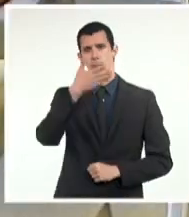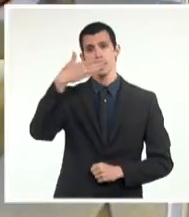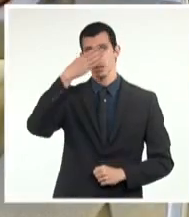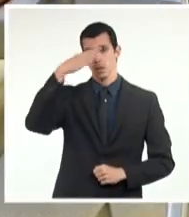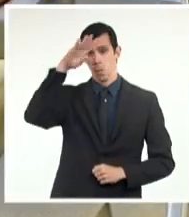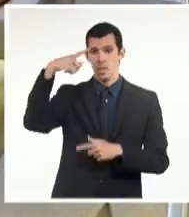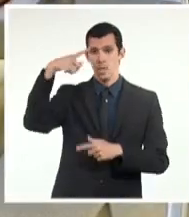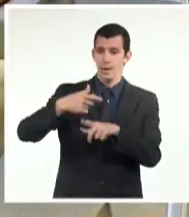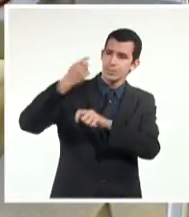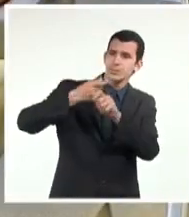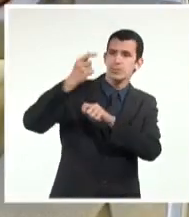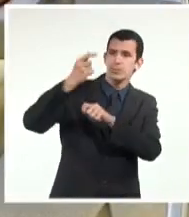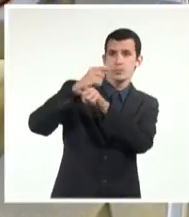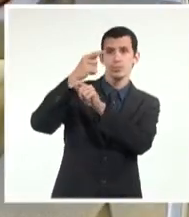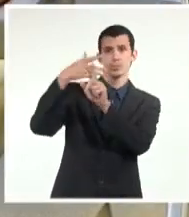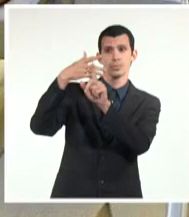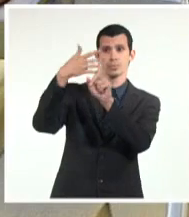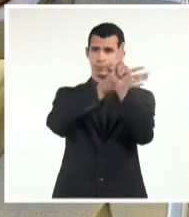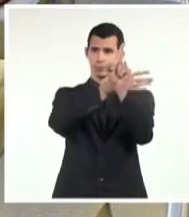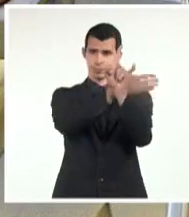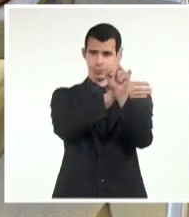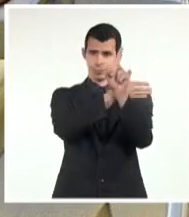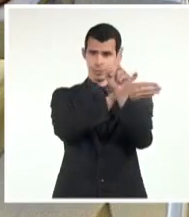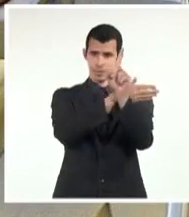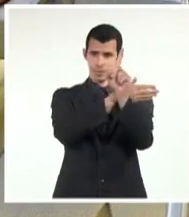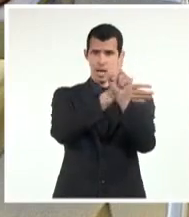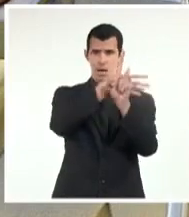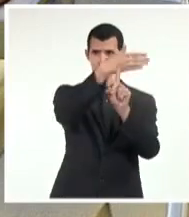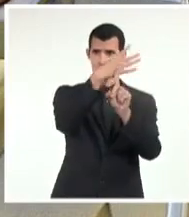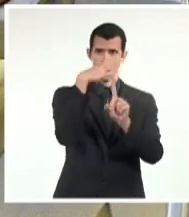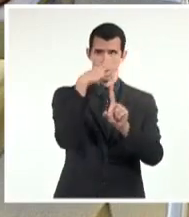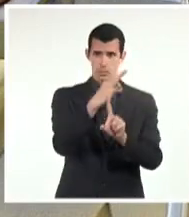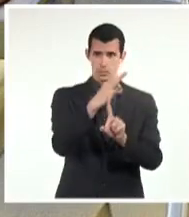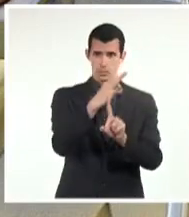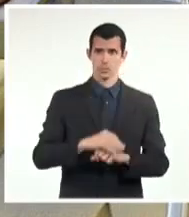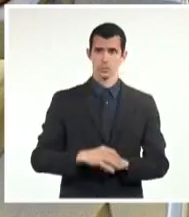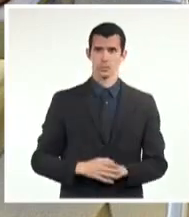deberá izarse a media asta en los edificios públicos e instituciones militares.